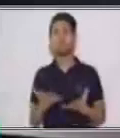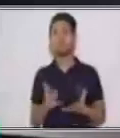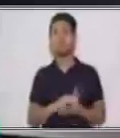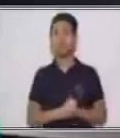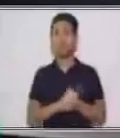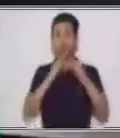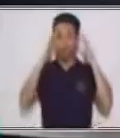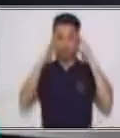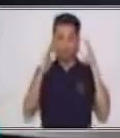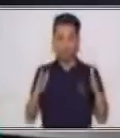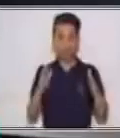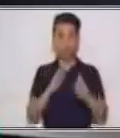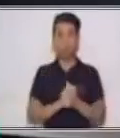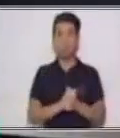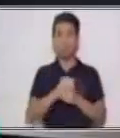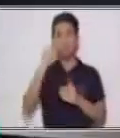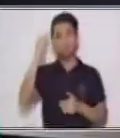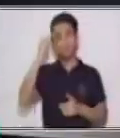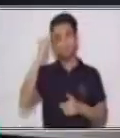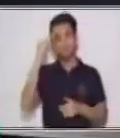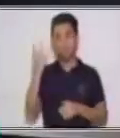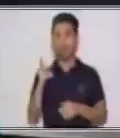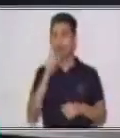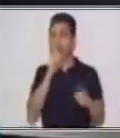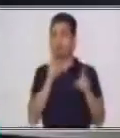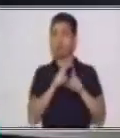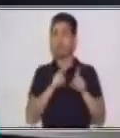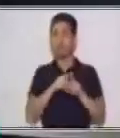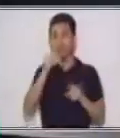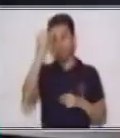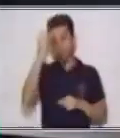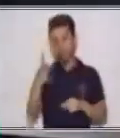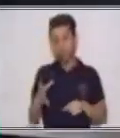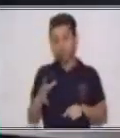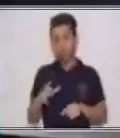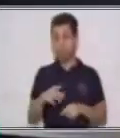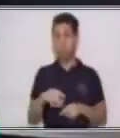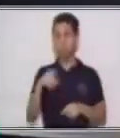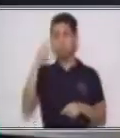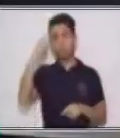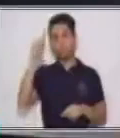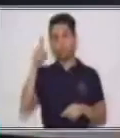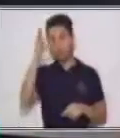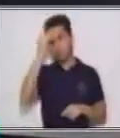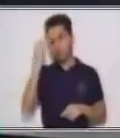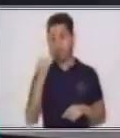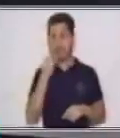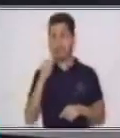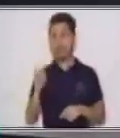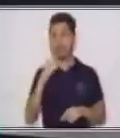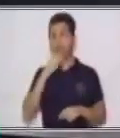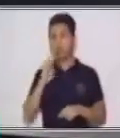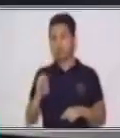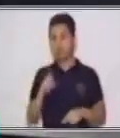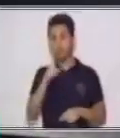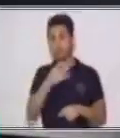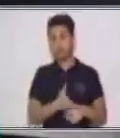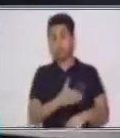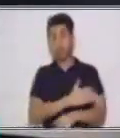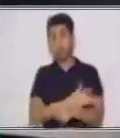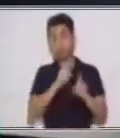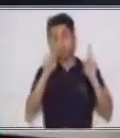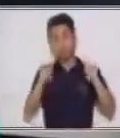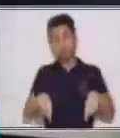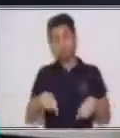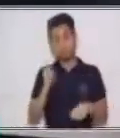la atención, la memoria y la habilidad lingüística. Y antes de iniciar, siempre les recomiendo